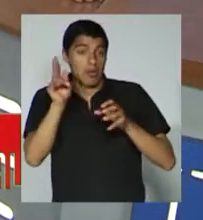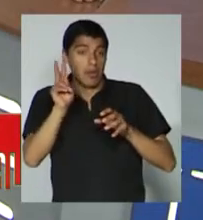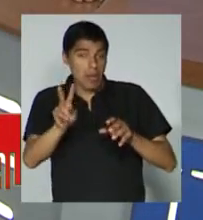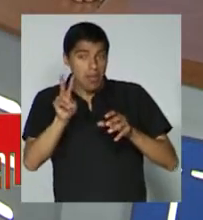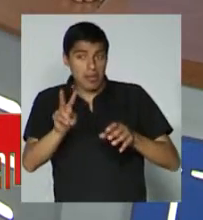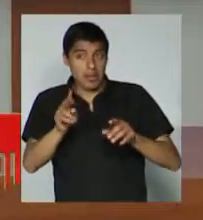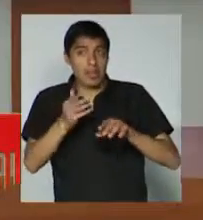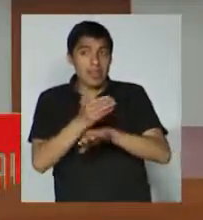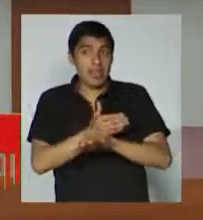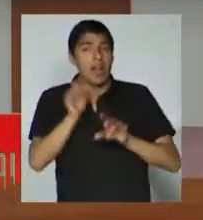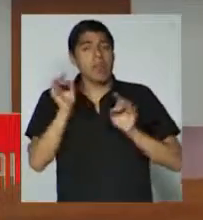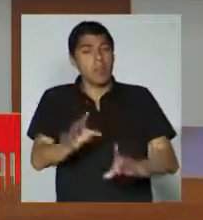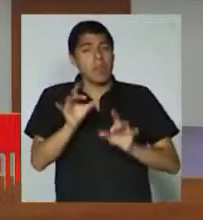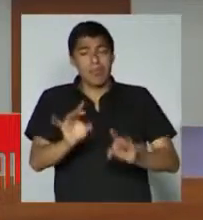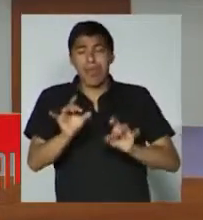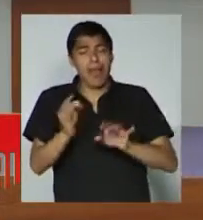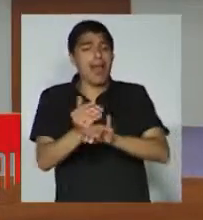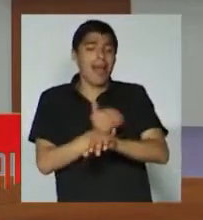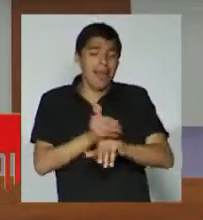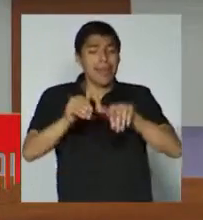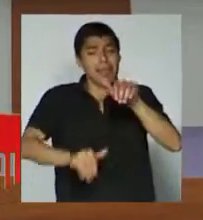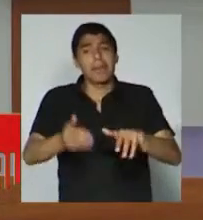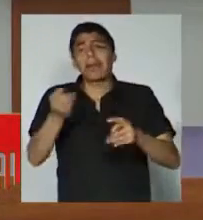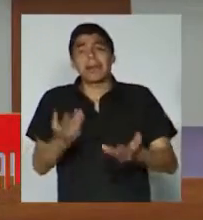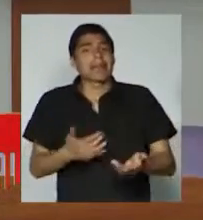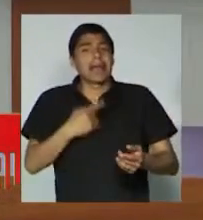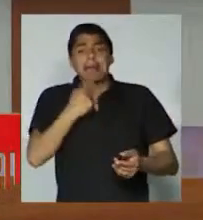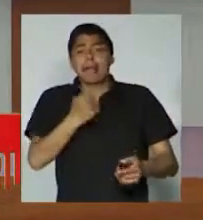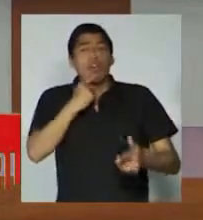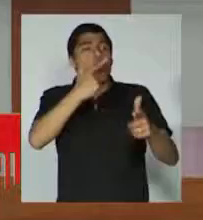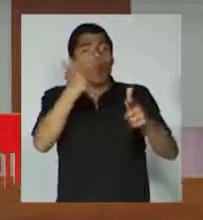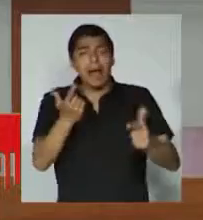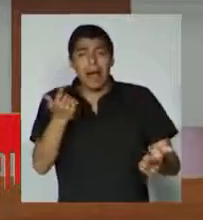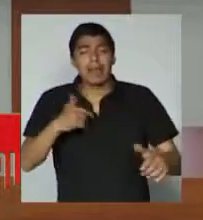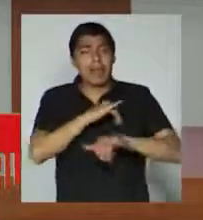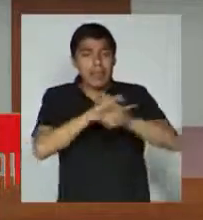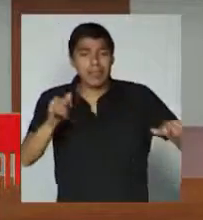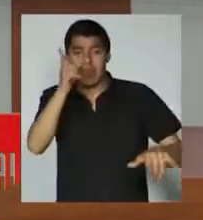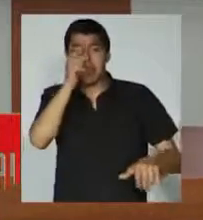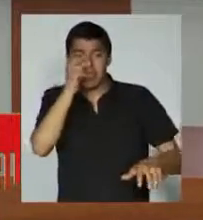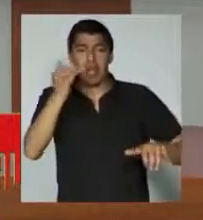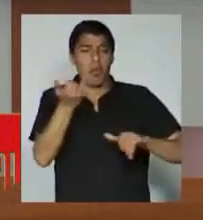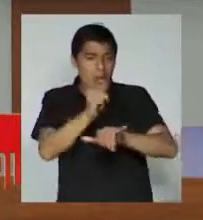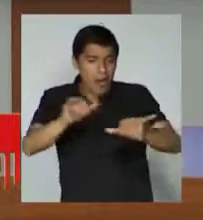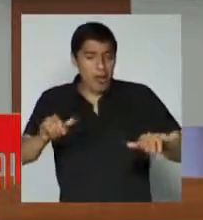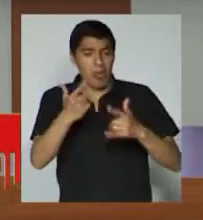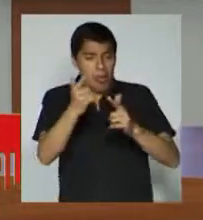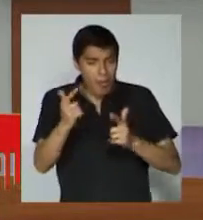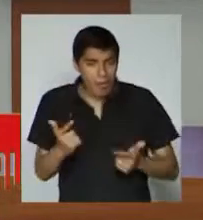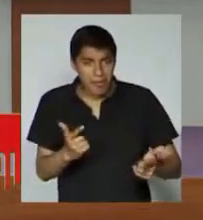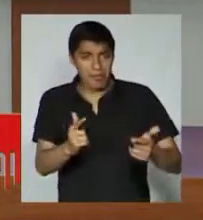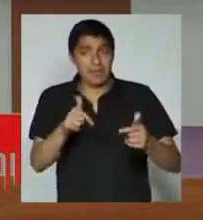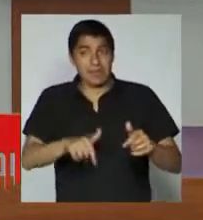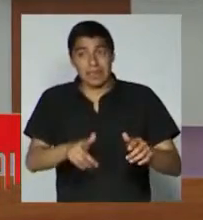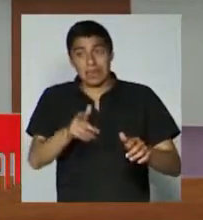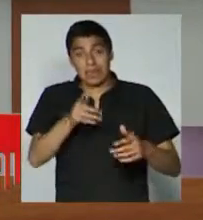quejaban antes de las elecciones, se quejaban y decían, no ha habido campaña, esto no es una campaña. O sea, acá sí se puede llegar a